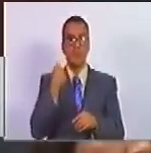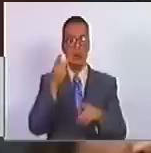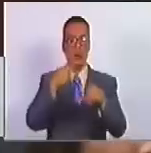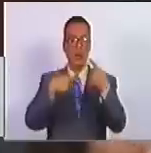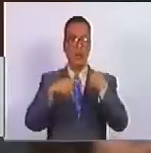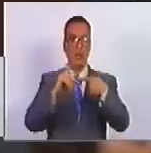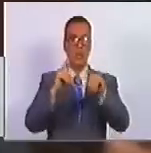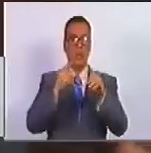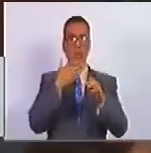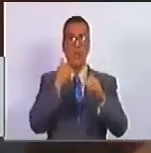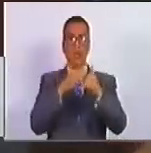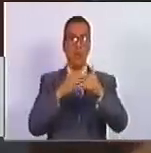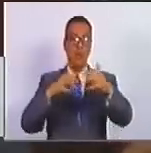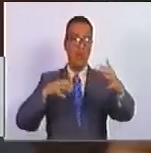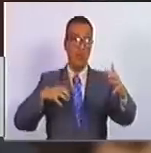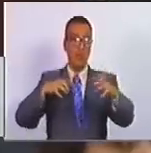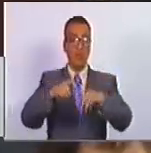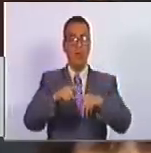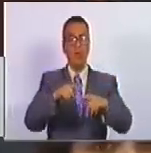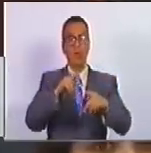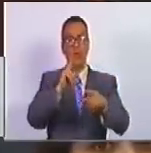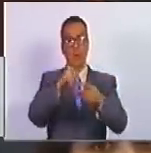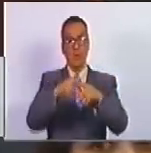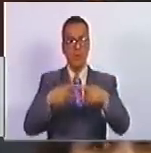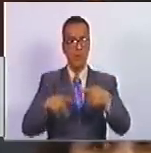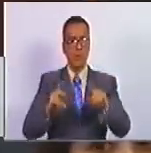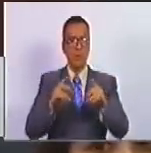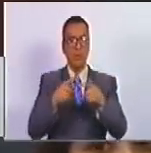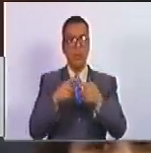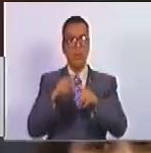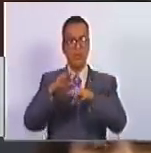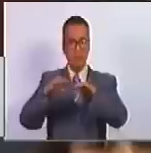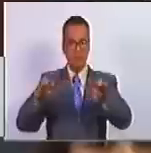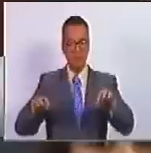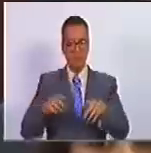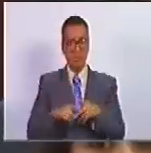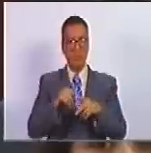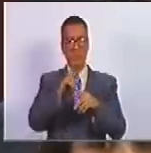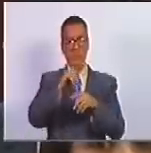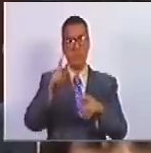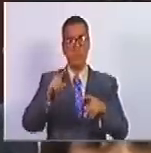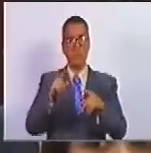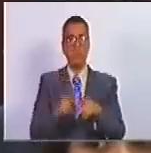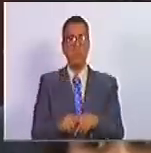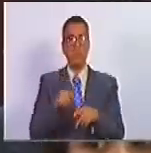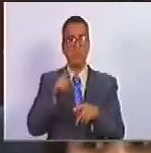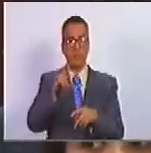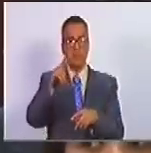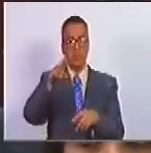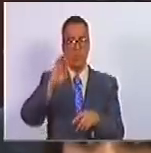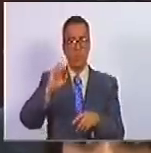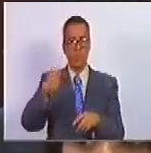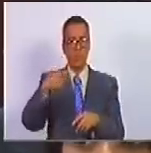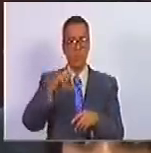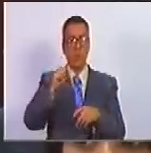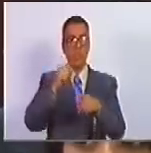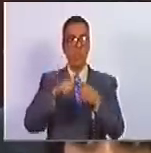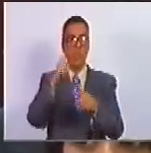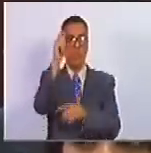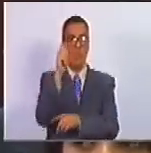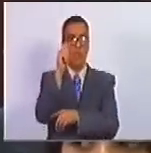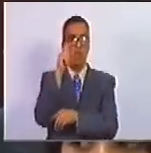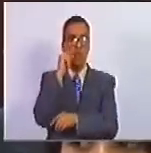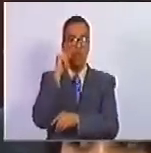parroquias, de la mayor parroquia combativa, sin despreciar las otras 21 restantes. Pero en la parroquia La Vega, de donde somos